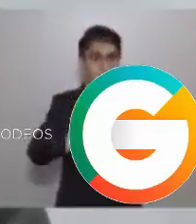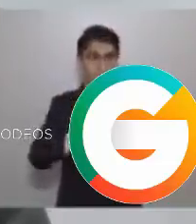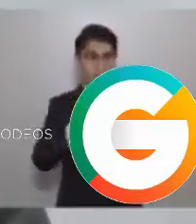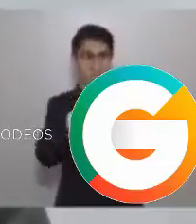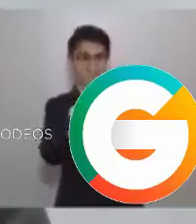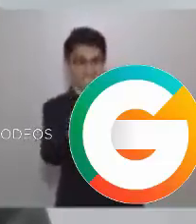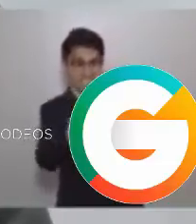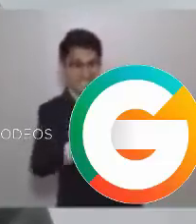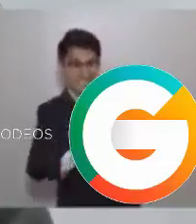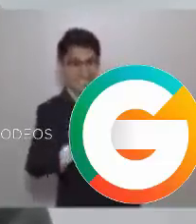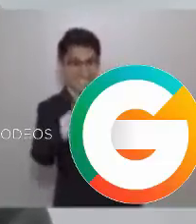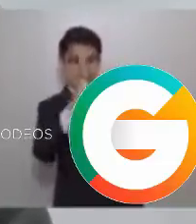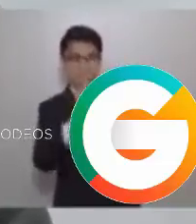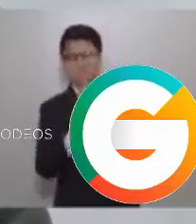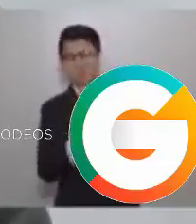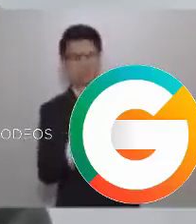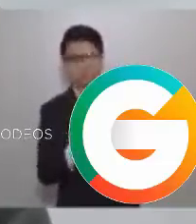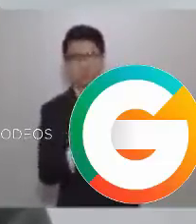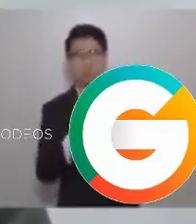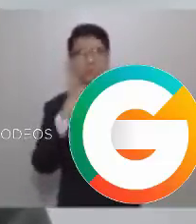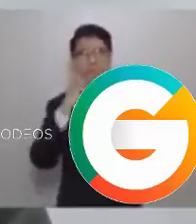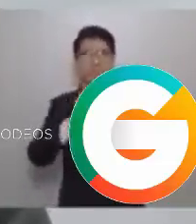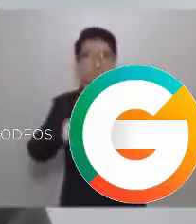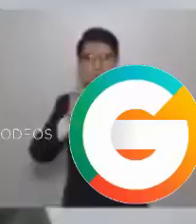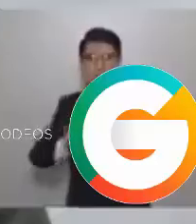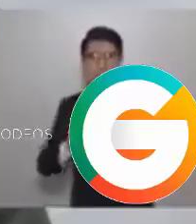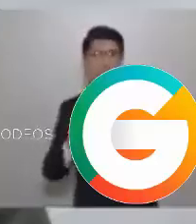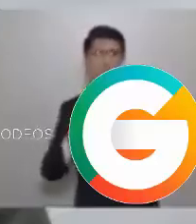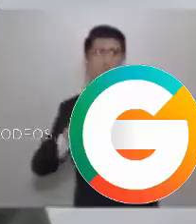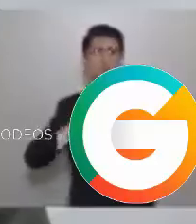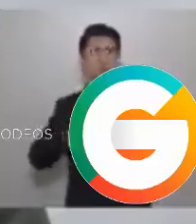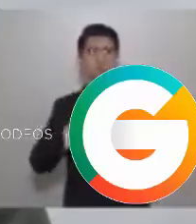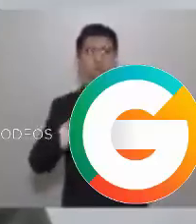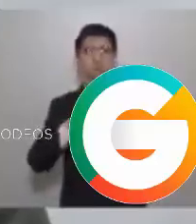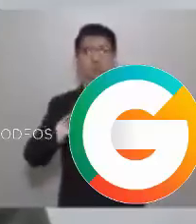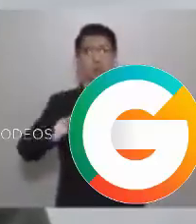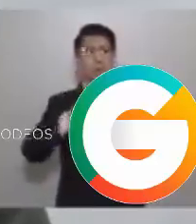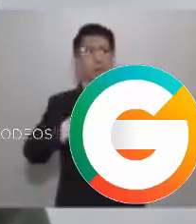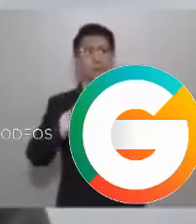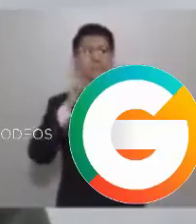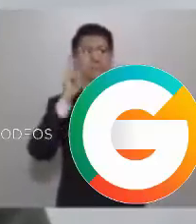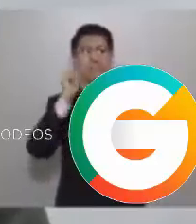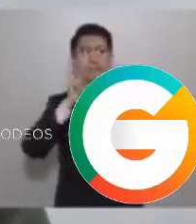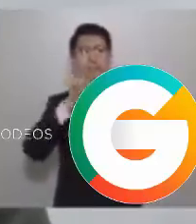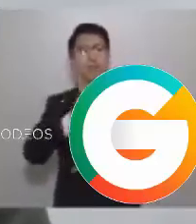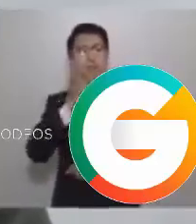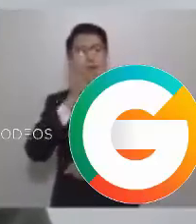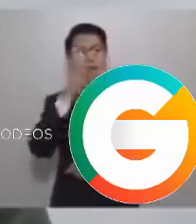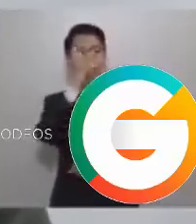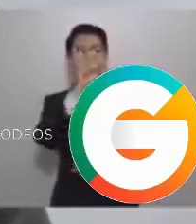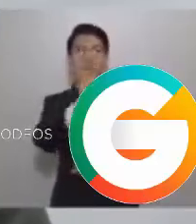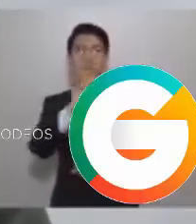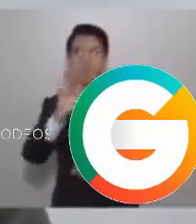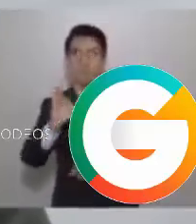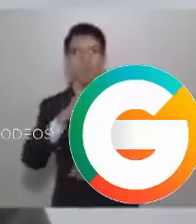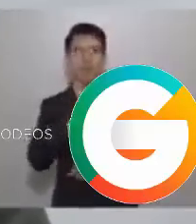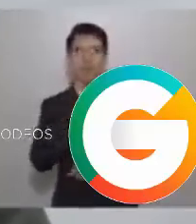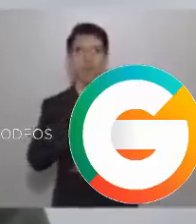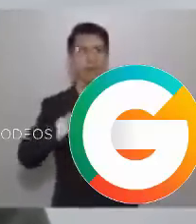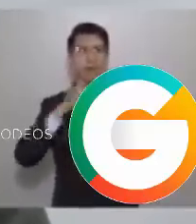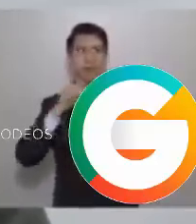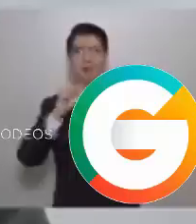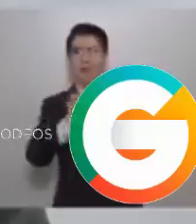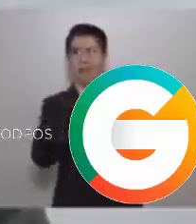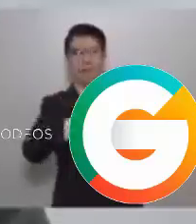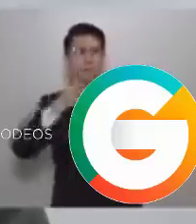en San Felipe, y casualmente esta carrera no tuvimos notificación o apoyo Cosama en su momento para poder auxiliar o resguardar, ¿cómo